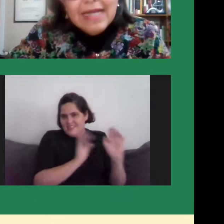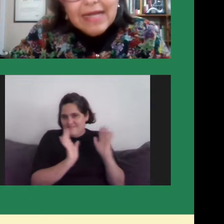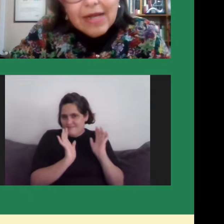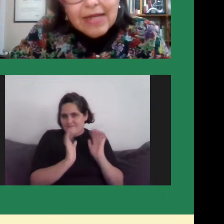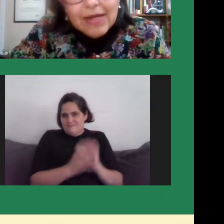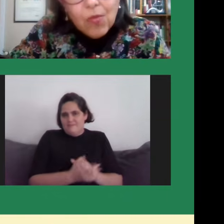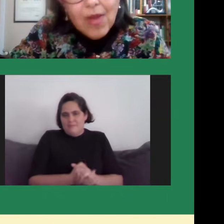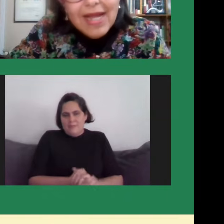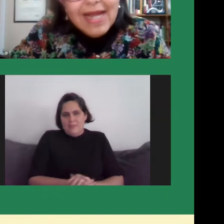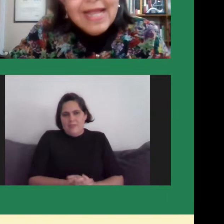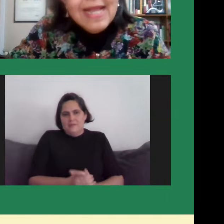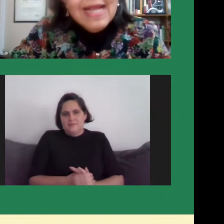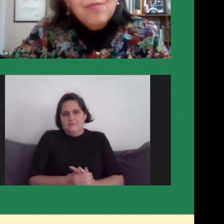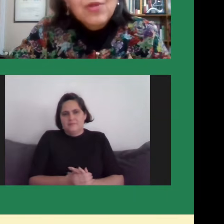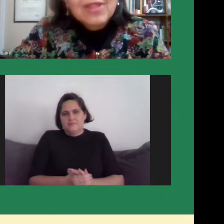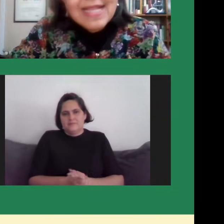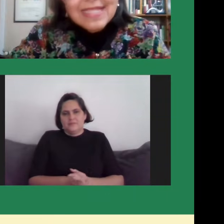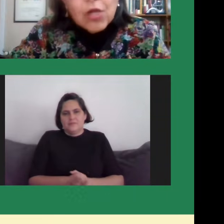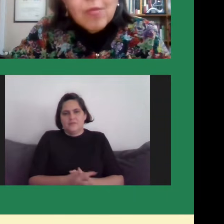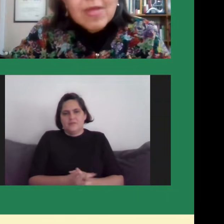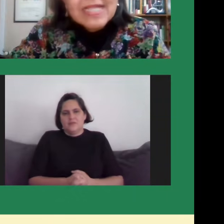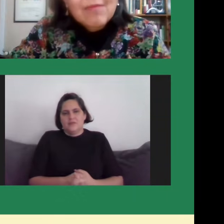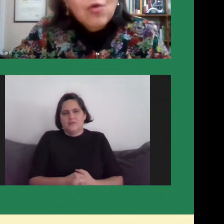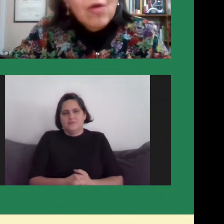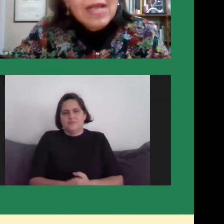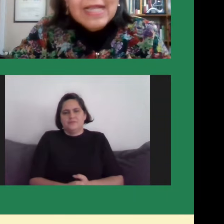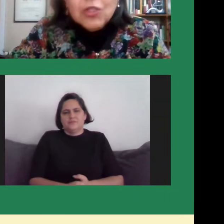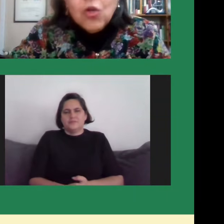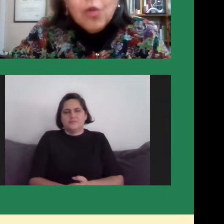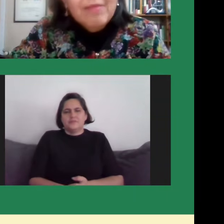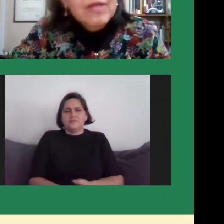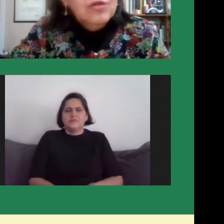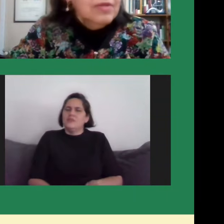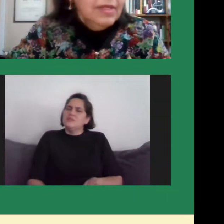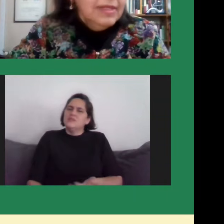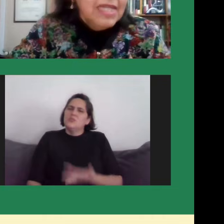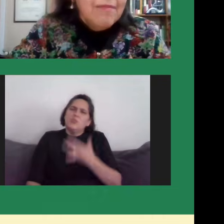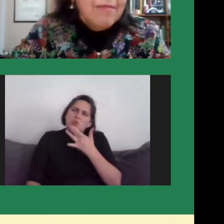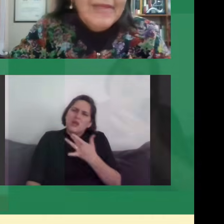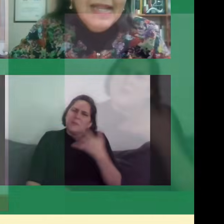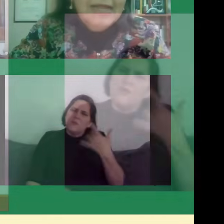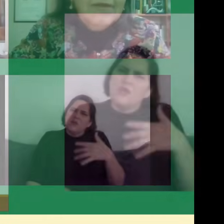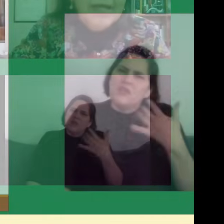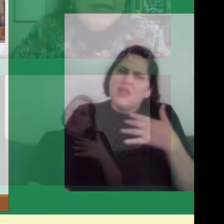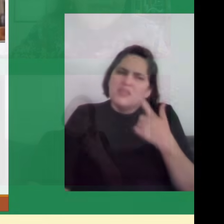¿Y cuál es la importancia, como decíamos, que son los primeros